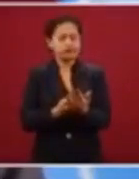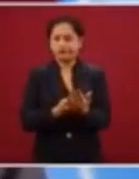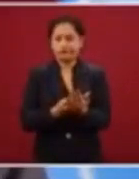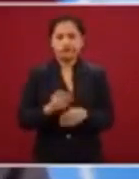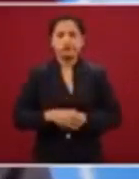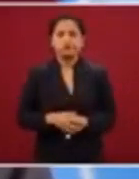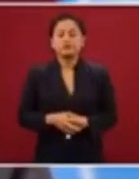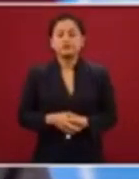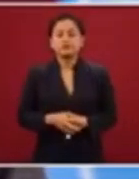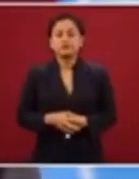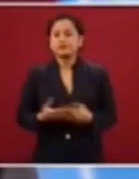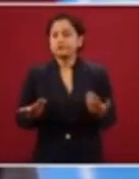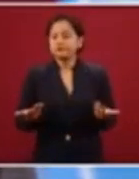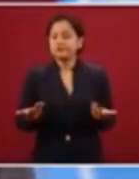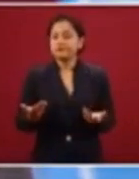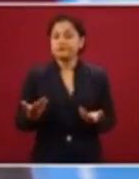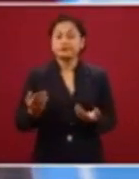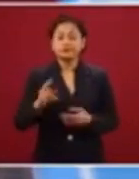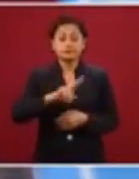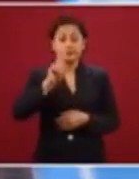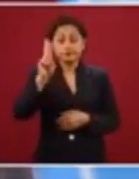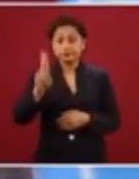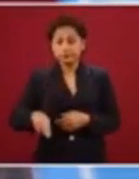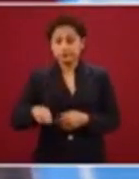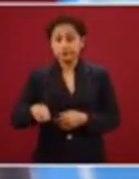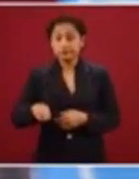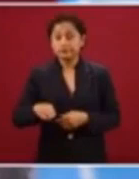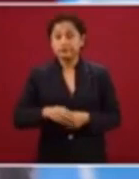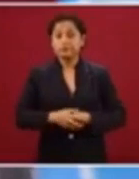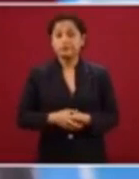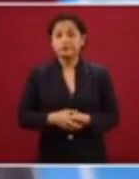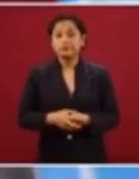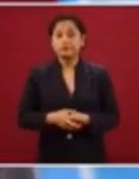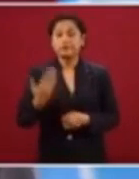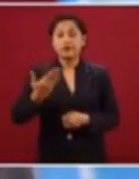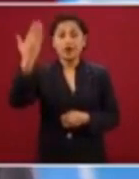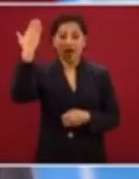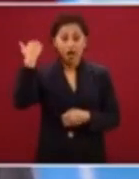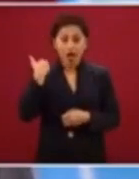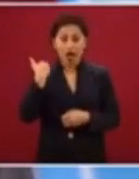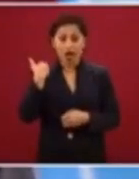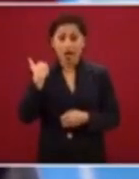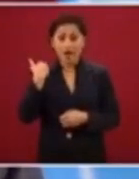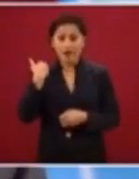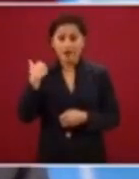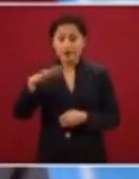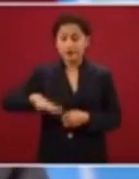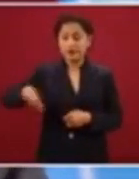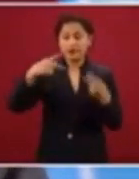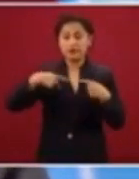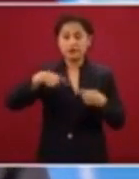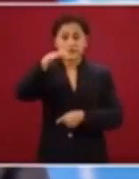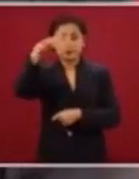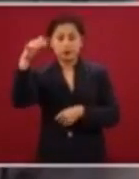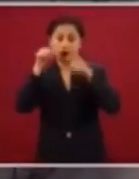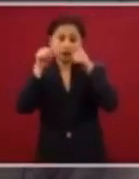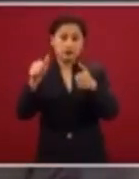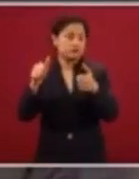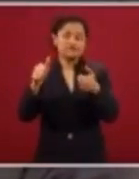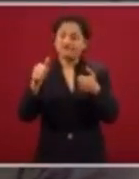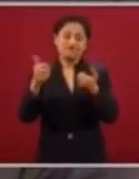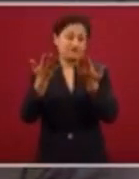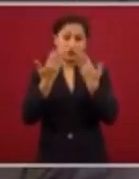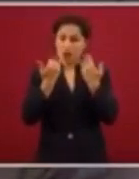también nunca se había atendido a los adultos mayores, como